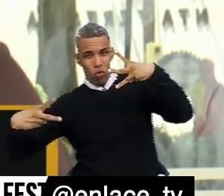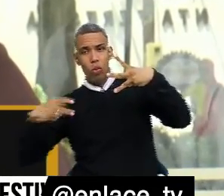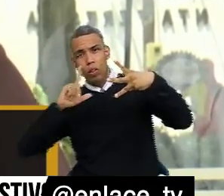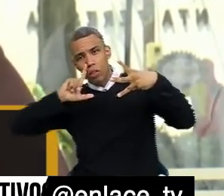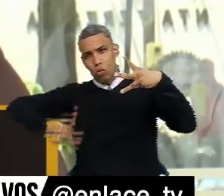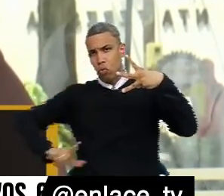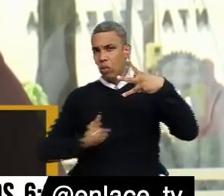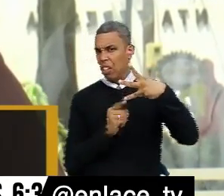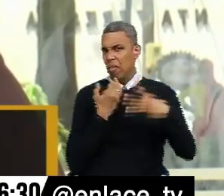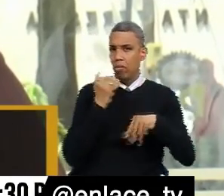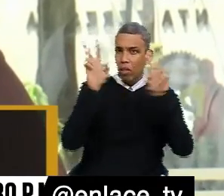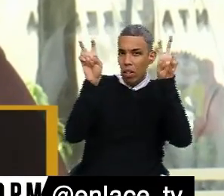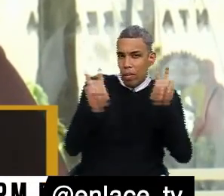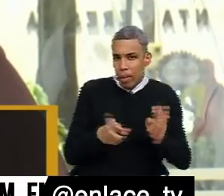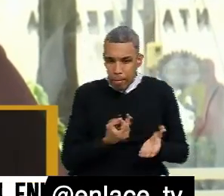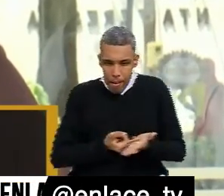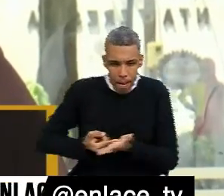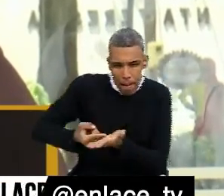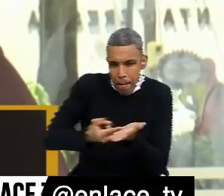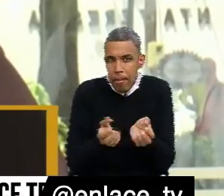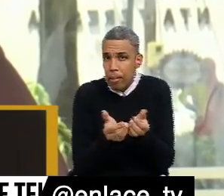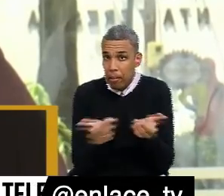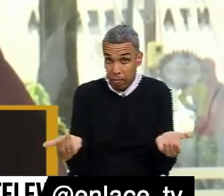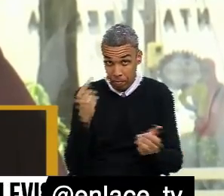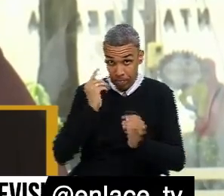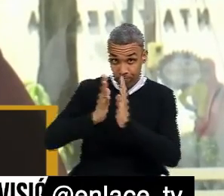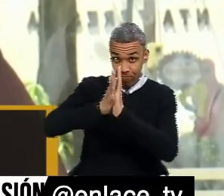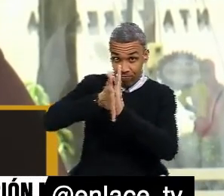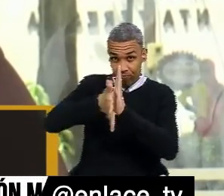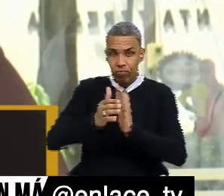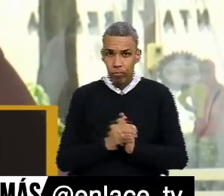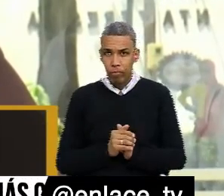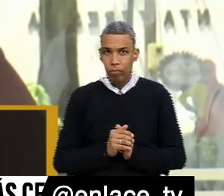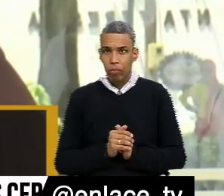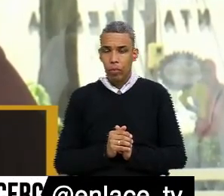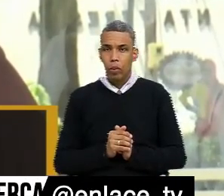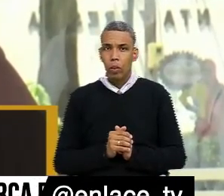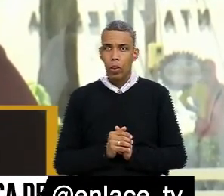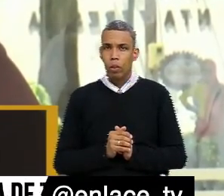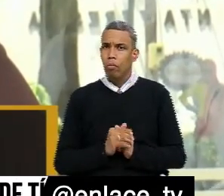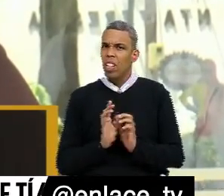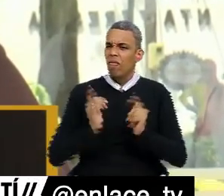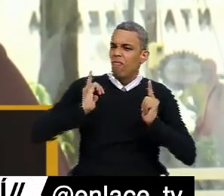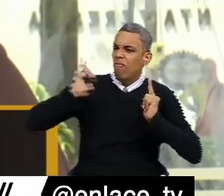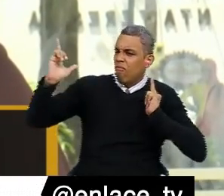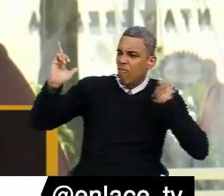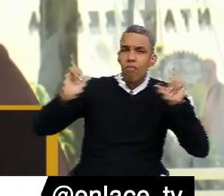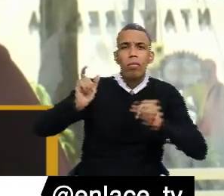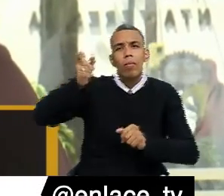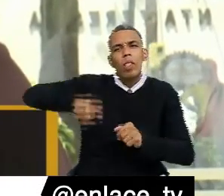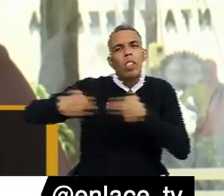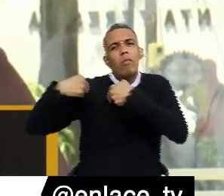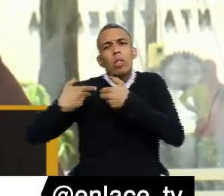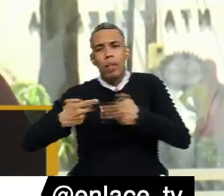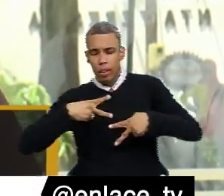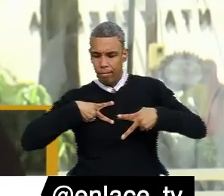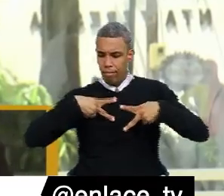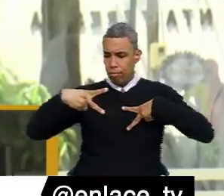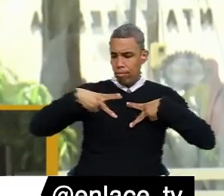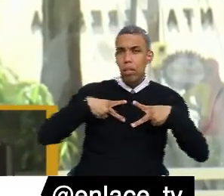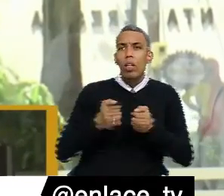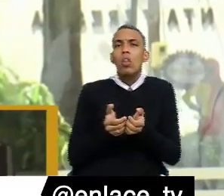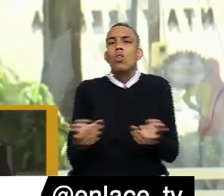para mencionar en estos momentos está el rol de la JAL, de los ediles, en el tema de posconflicto, algo que se